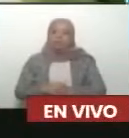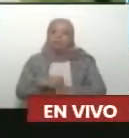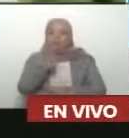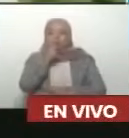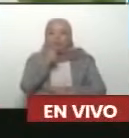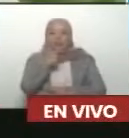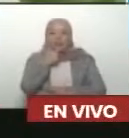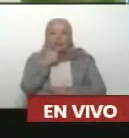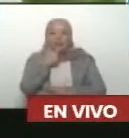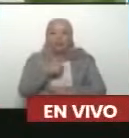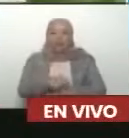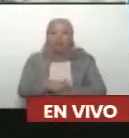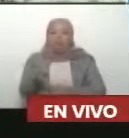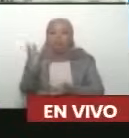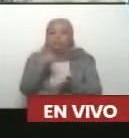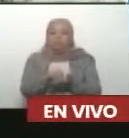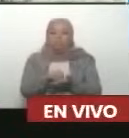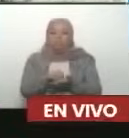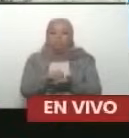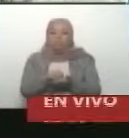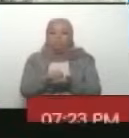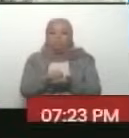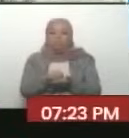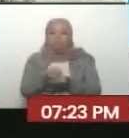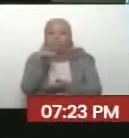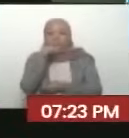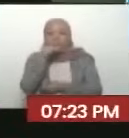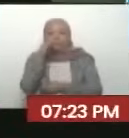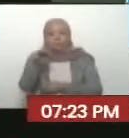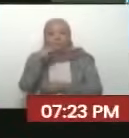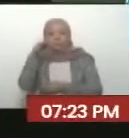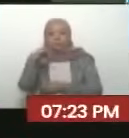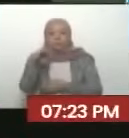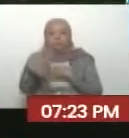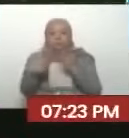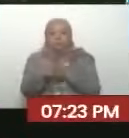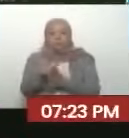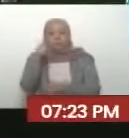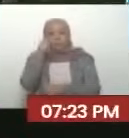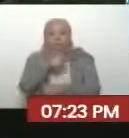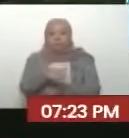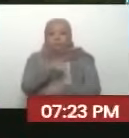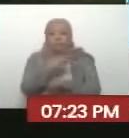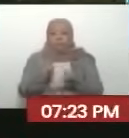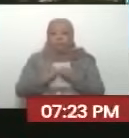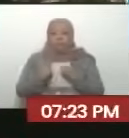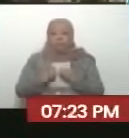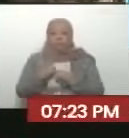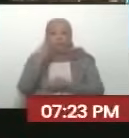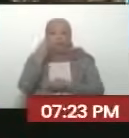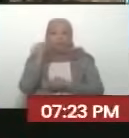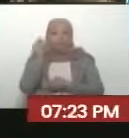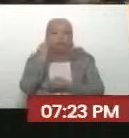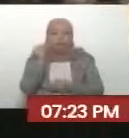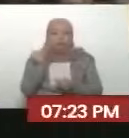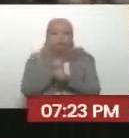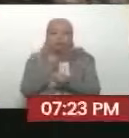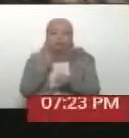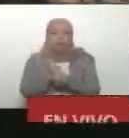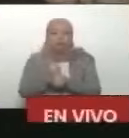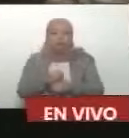Maravilloso, otra vez, y sobre todo que puede vivir esta experiencia,